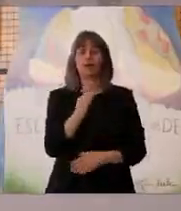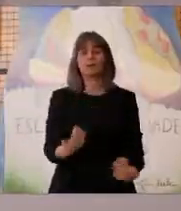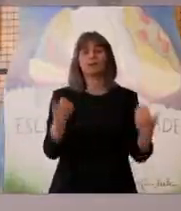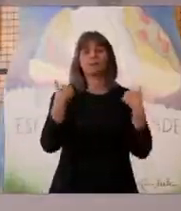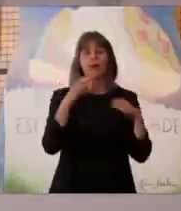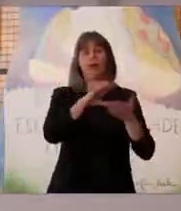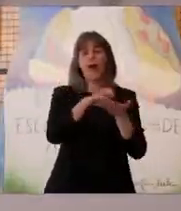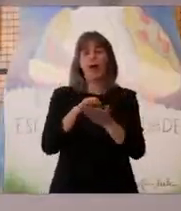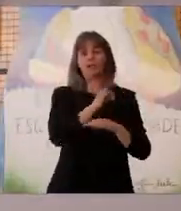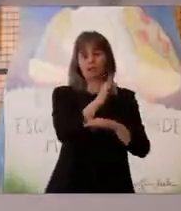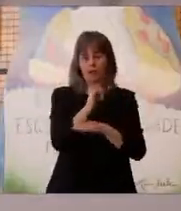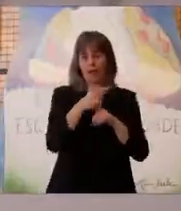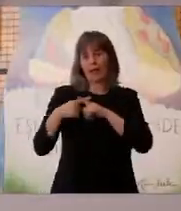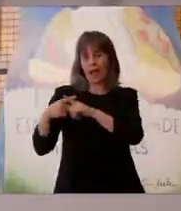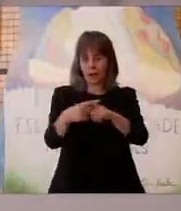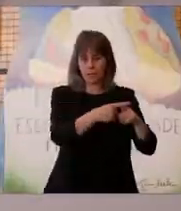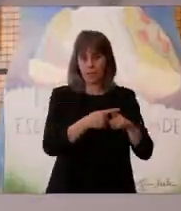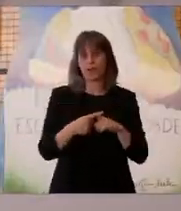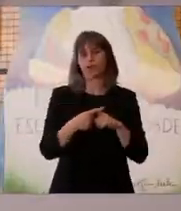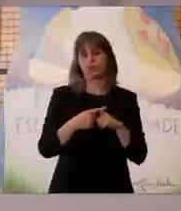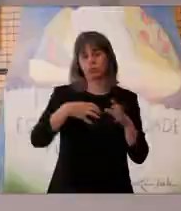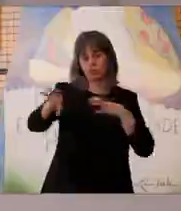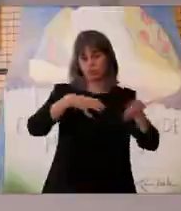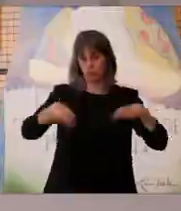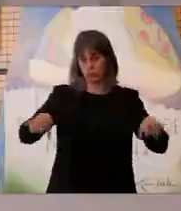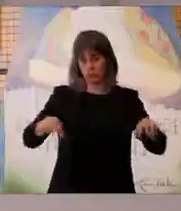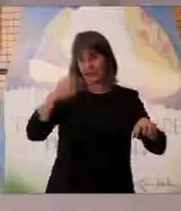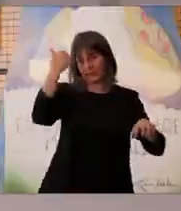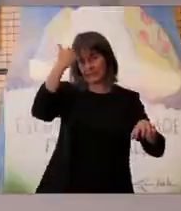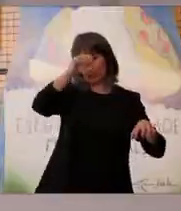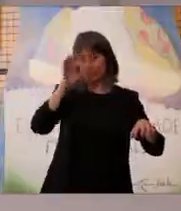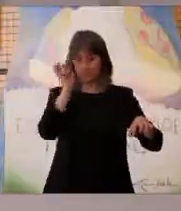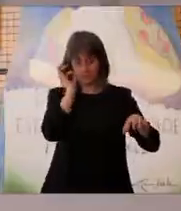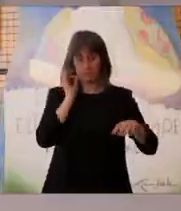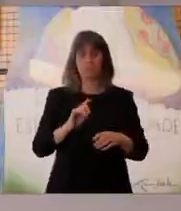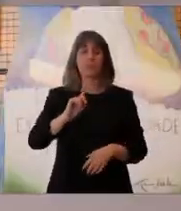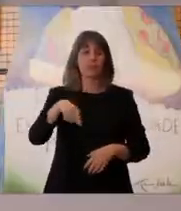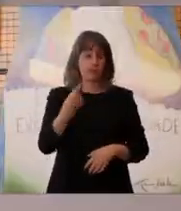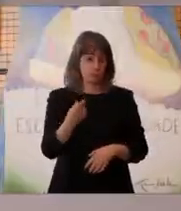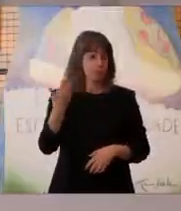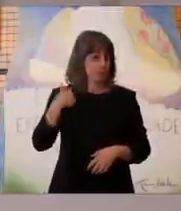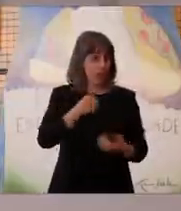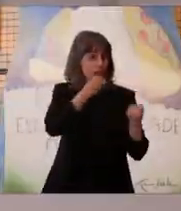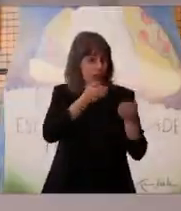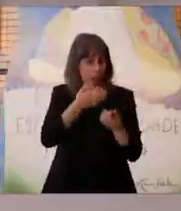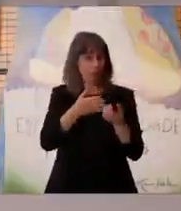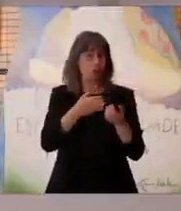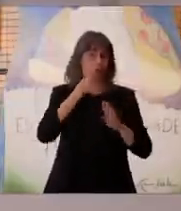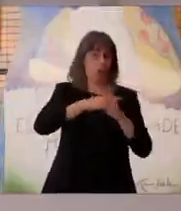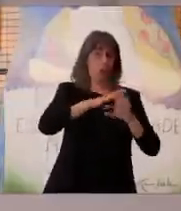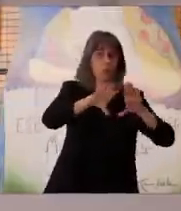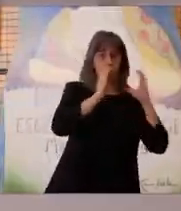institucionales El reparto por desagregado por sexo y una vez que veamos la foto y los datos tanto a nivel mundial como a nivel